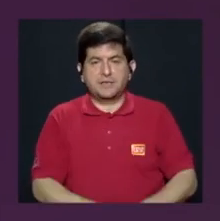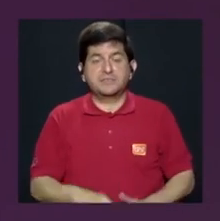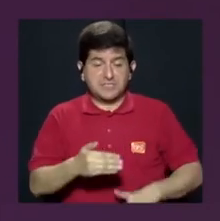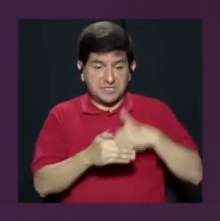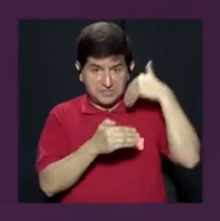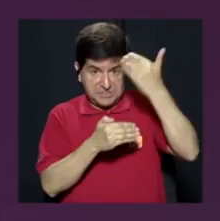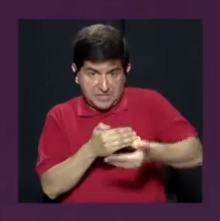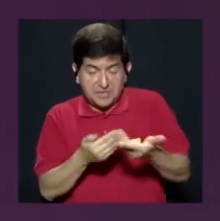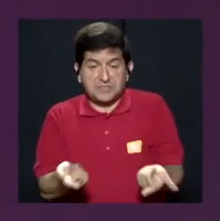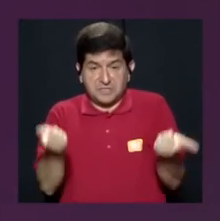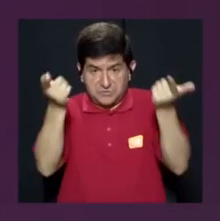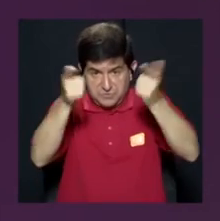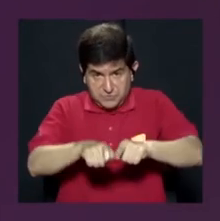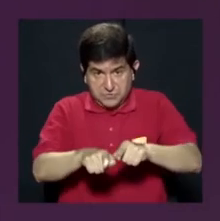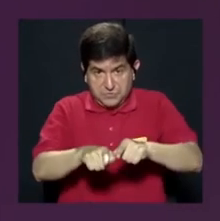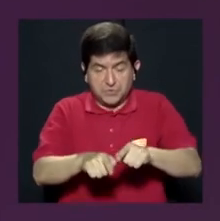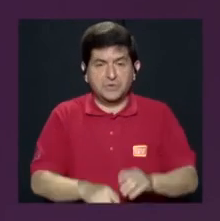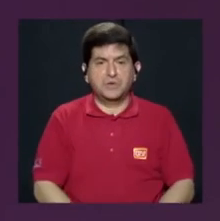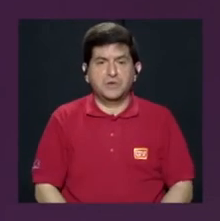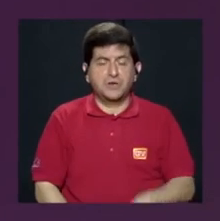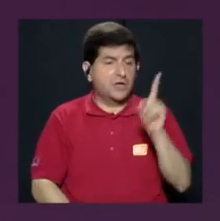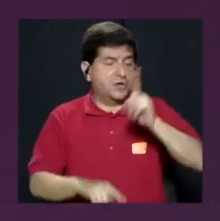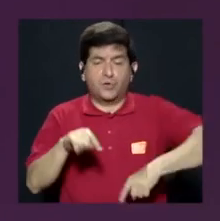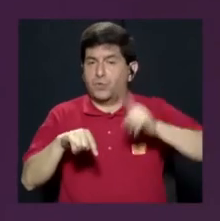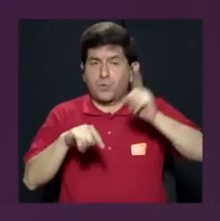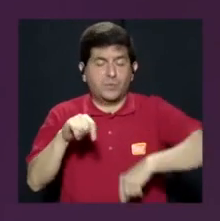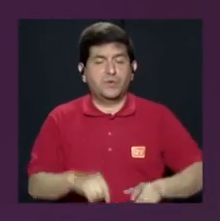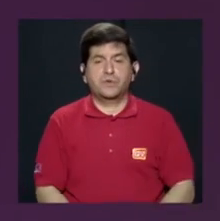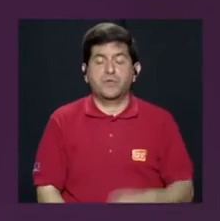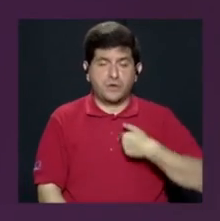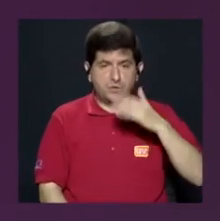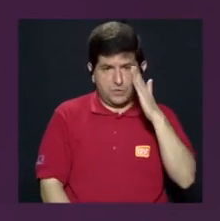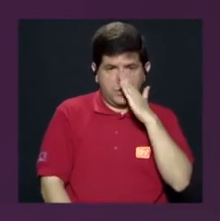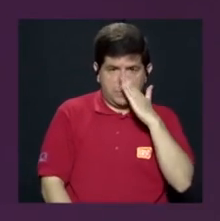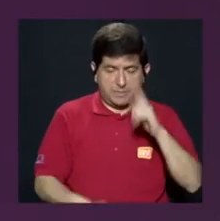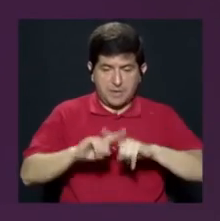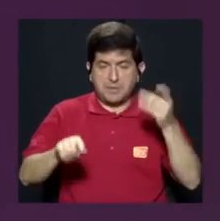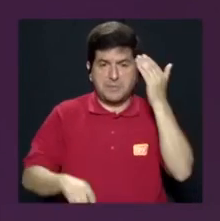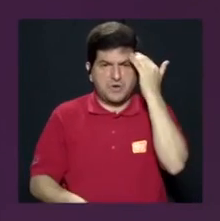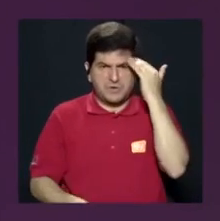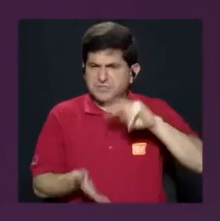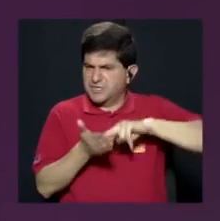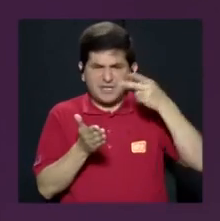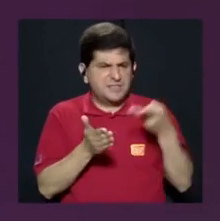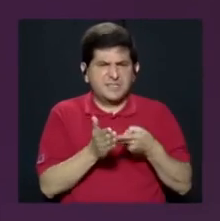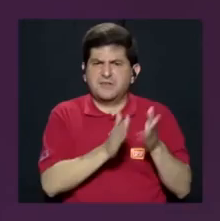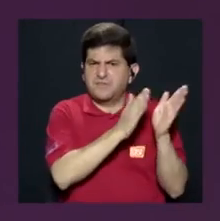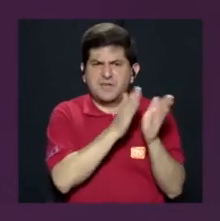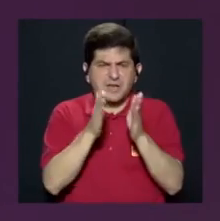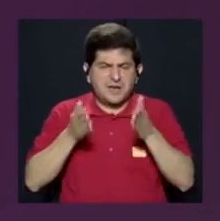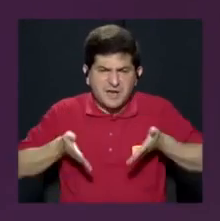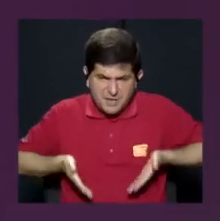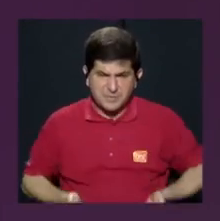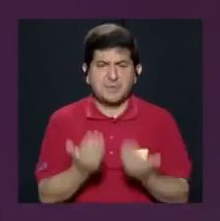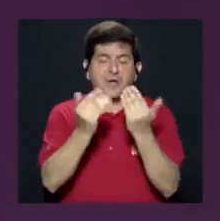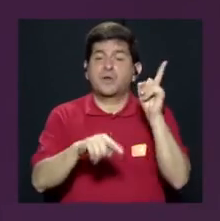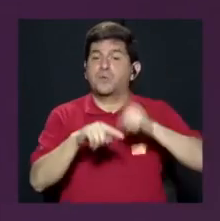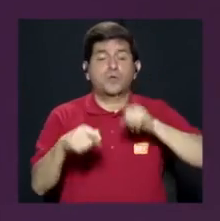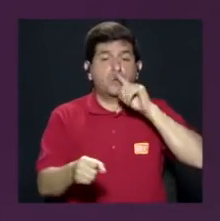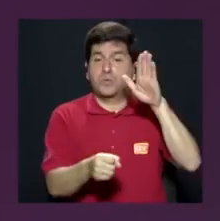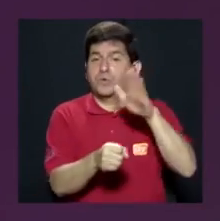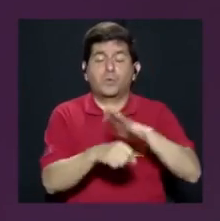adelantaba como fue, no lo iba a lograr. Entonces yo soy mamá, más no conozco qué es la preparación del parto, porque no lo logré